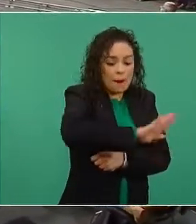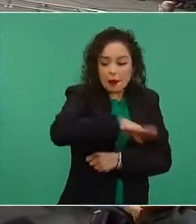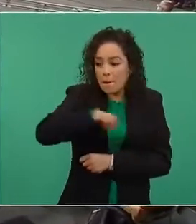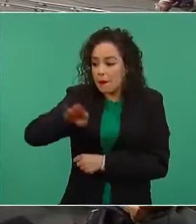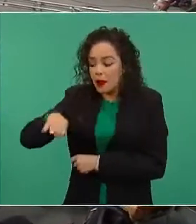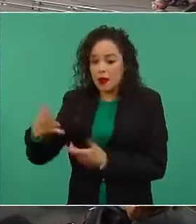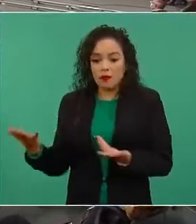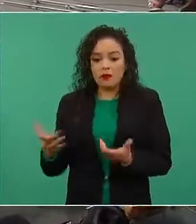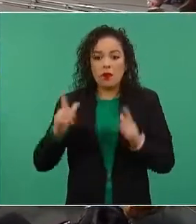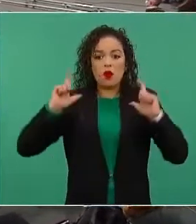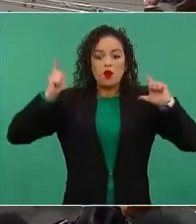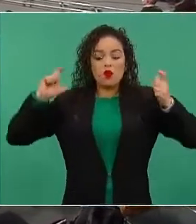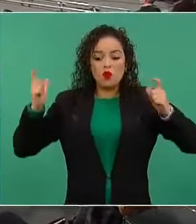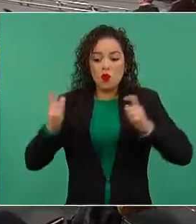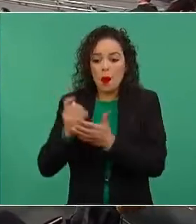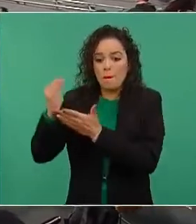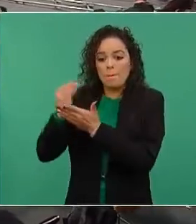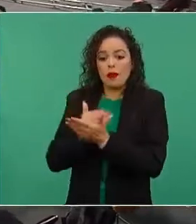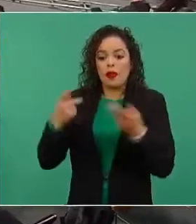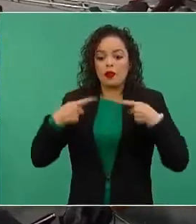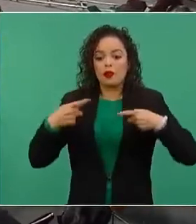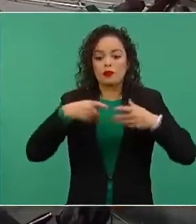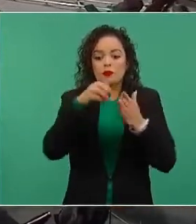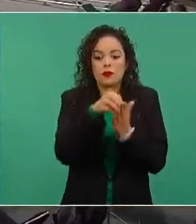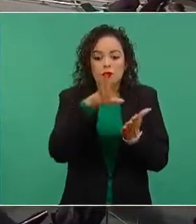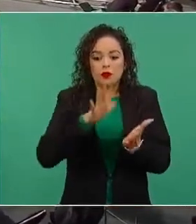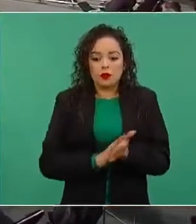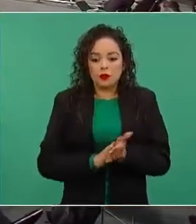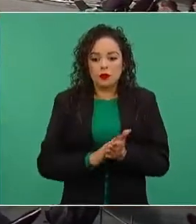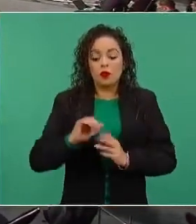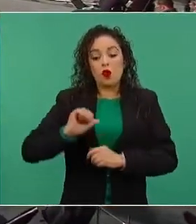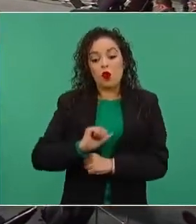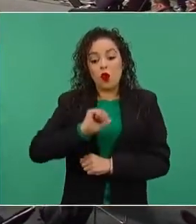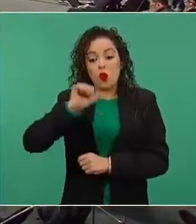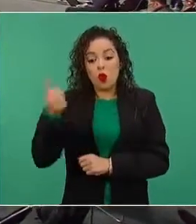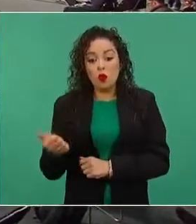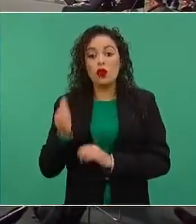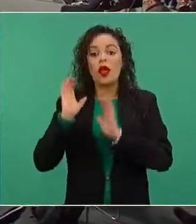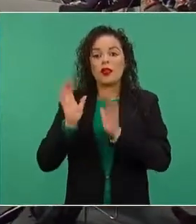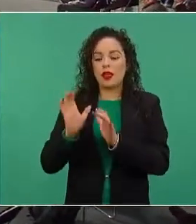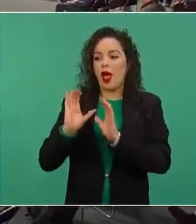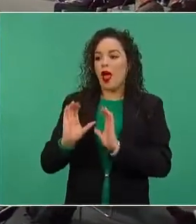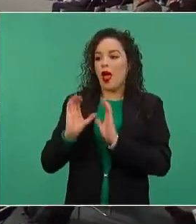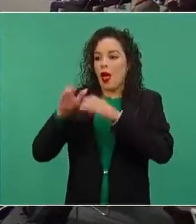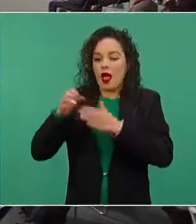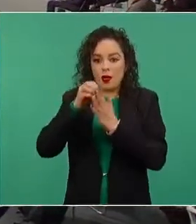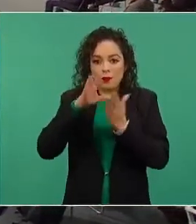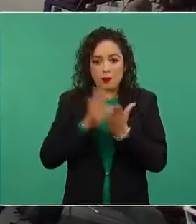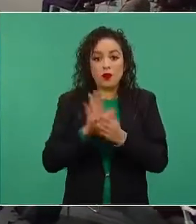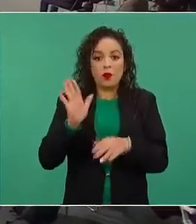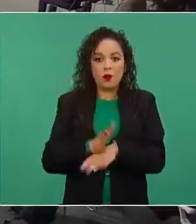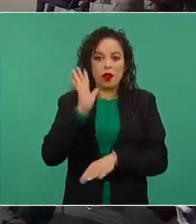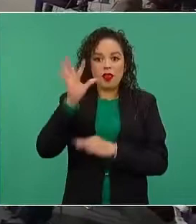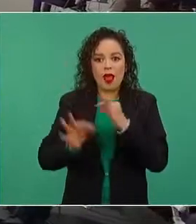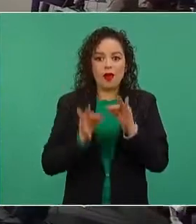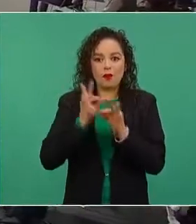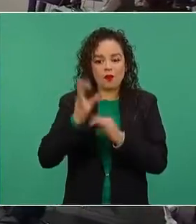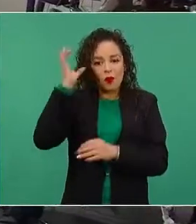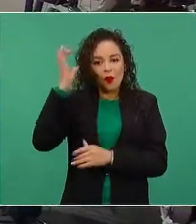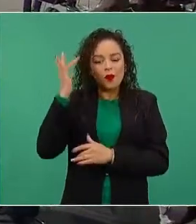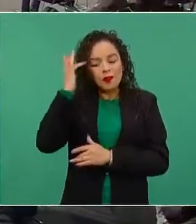personas inscritas en el padrón, otros ingresaron porque ya cumplieron con la edad que les beneficia para ese